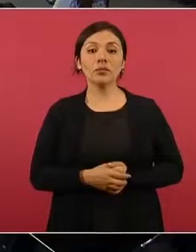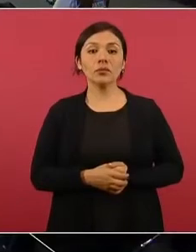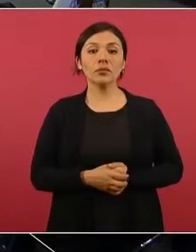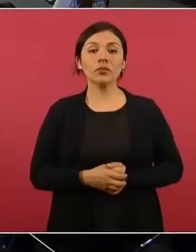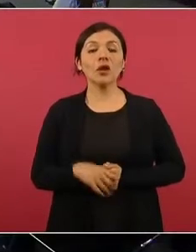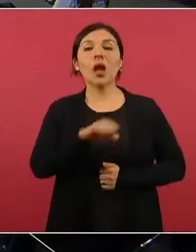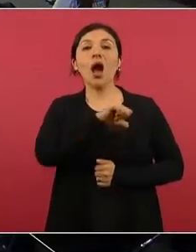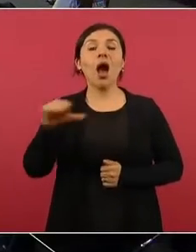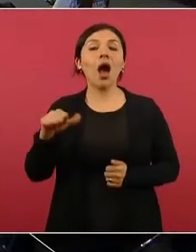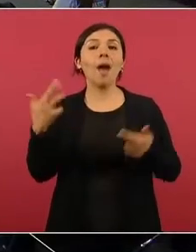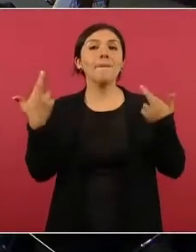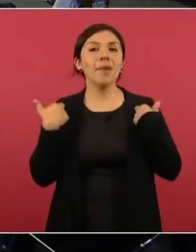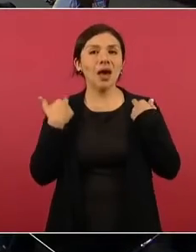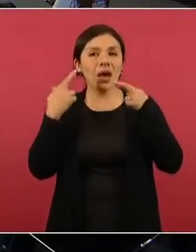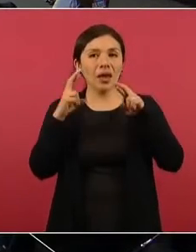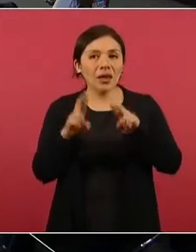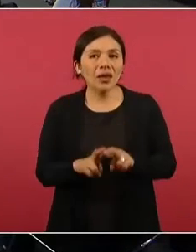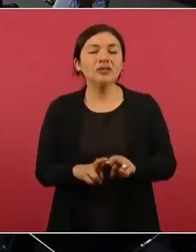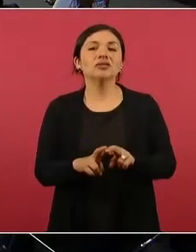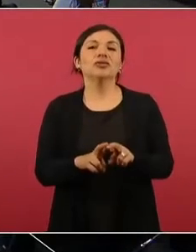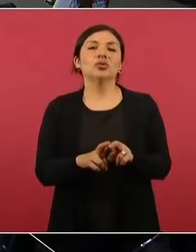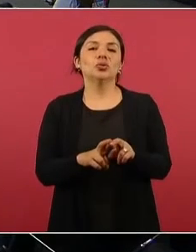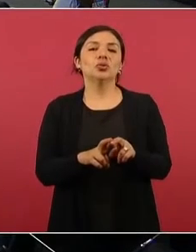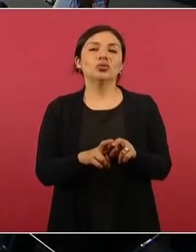de maestros